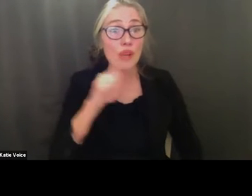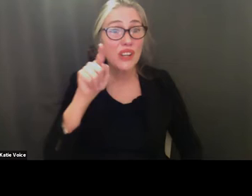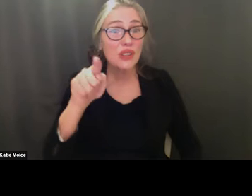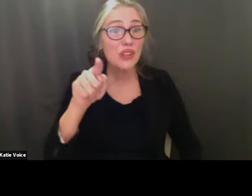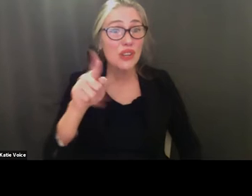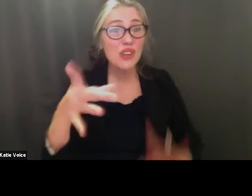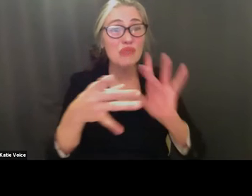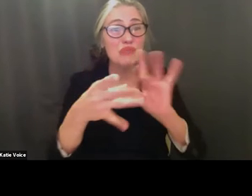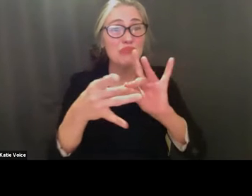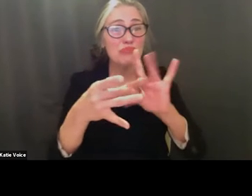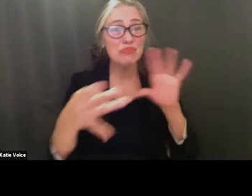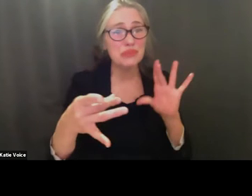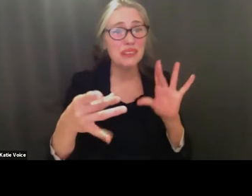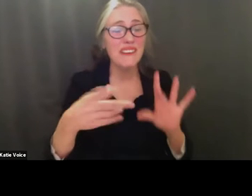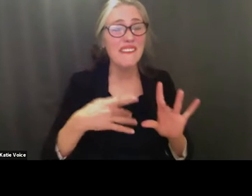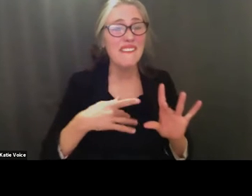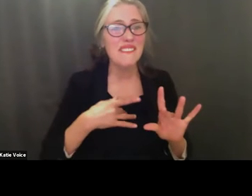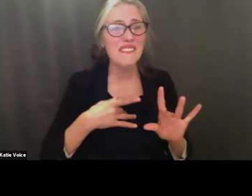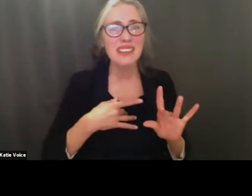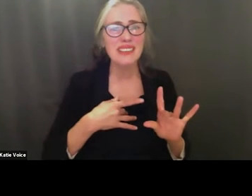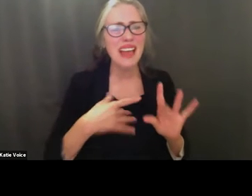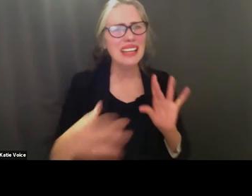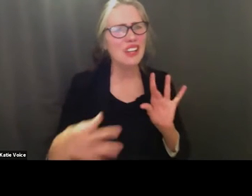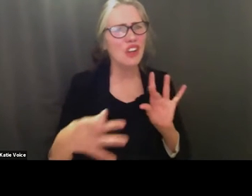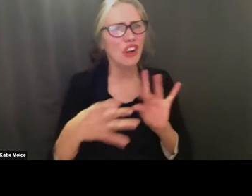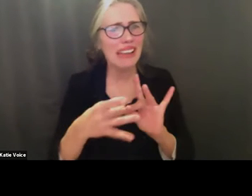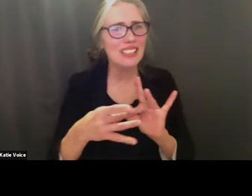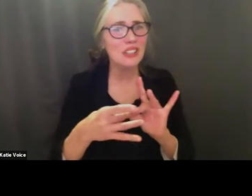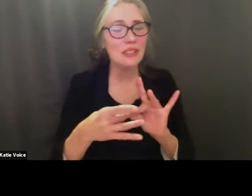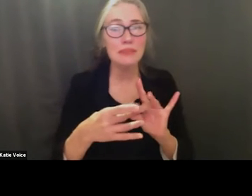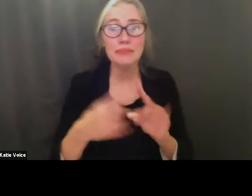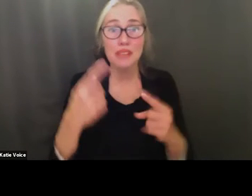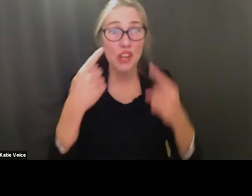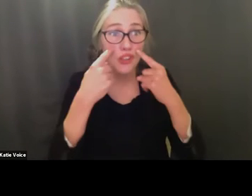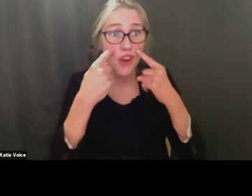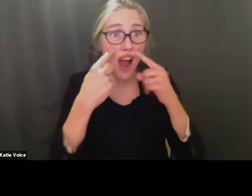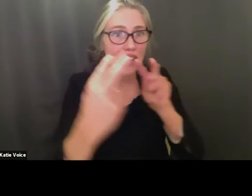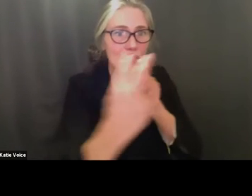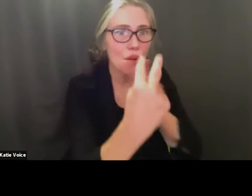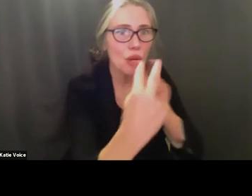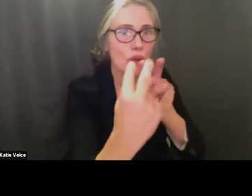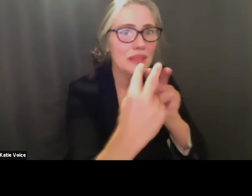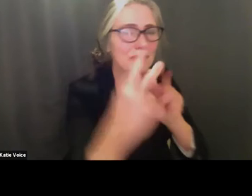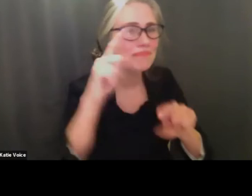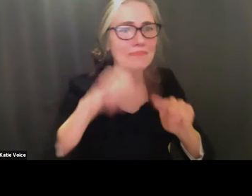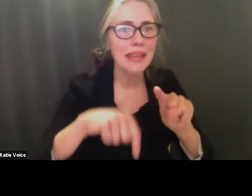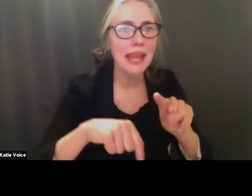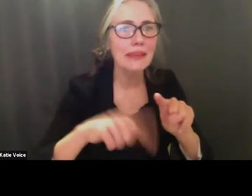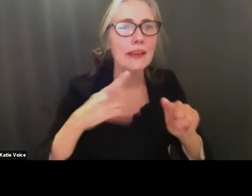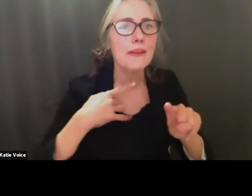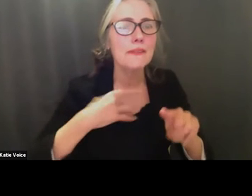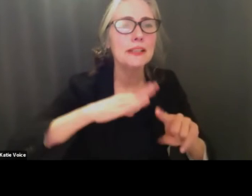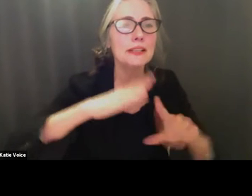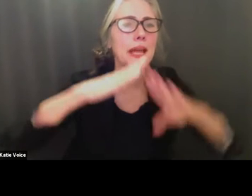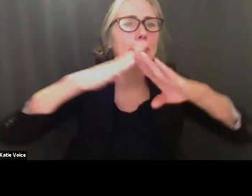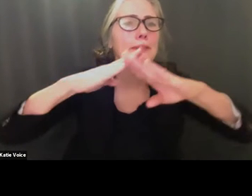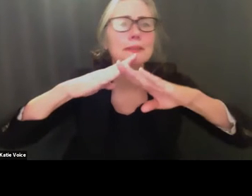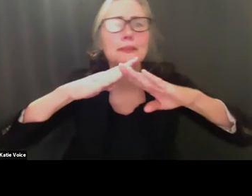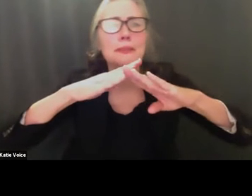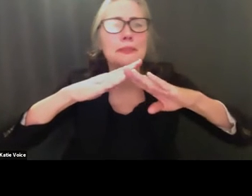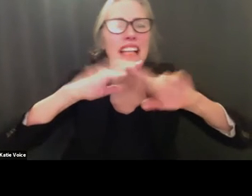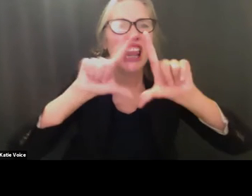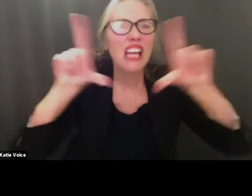no tengo ningún tipo de conexión. No hay ninguna conexión personal. No puedo ver a nadie a los ojos. No hay nada de eso. Todo lo que hacemos